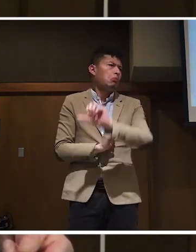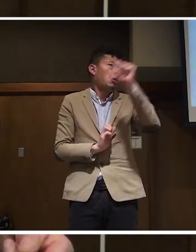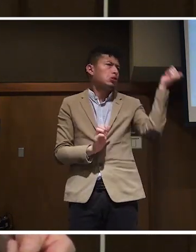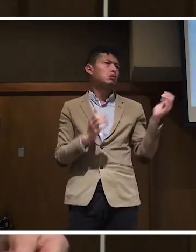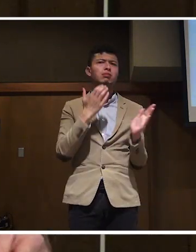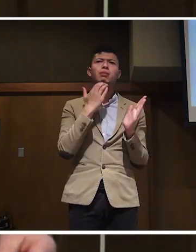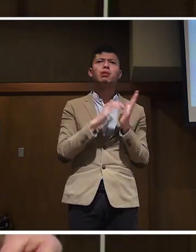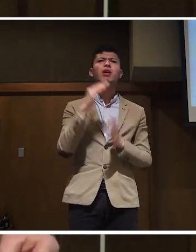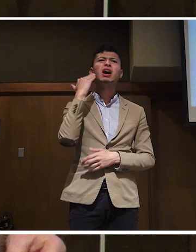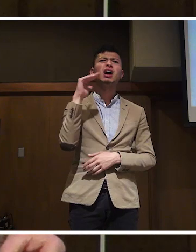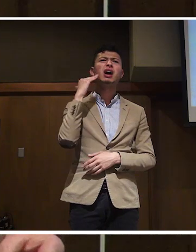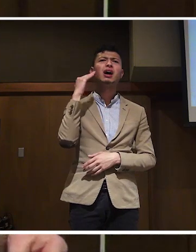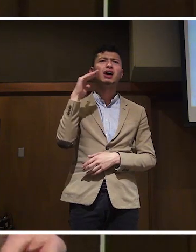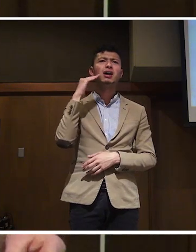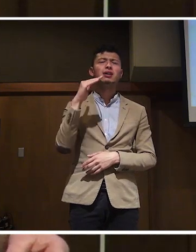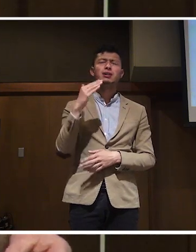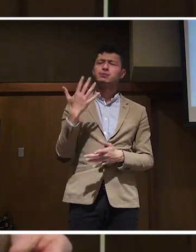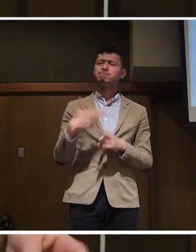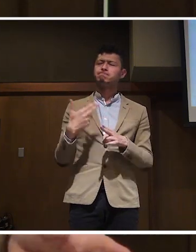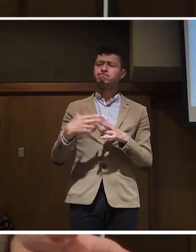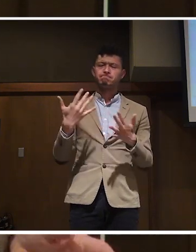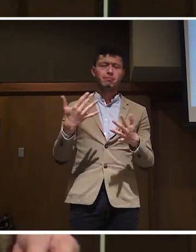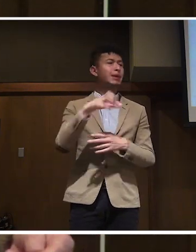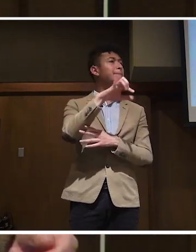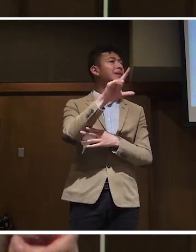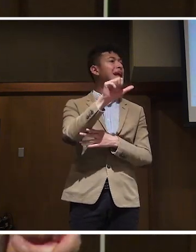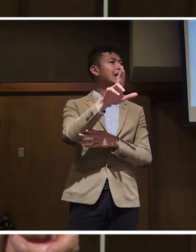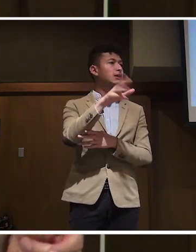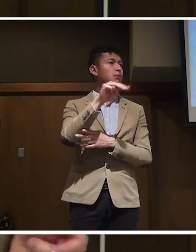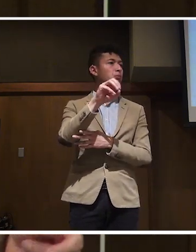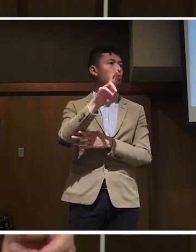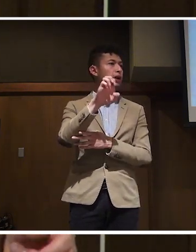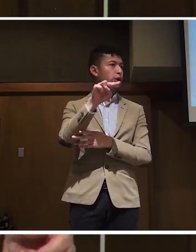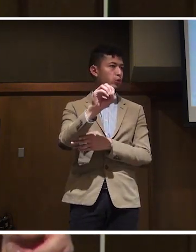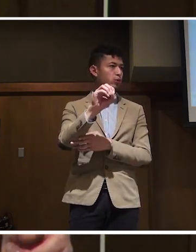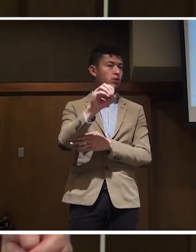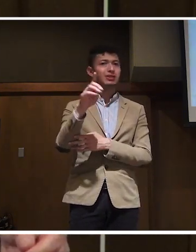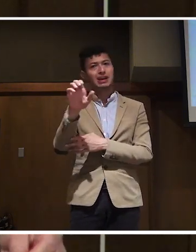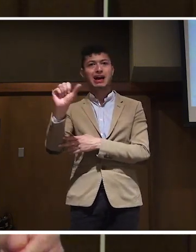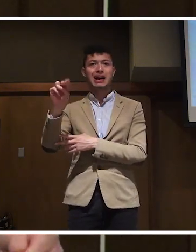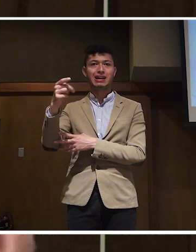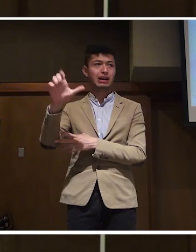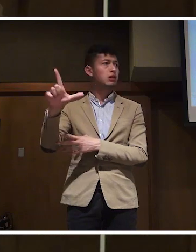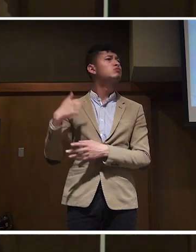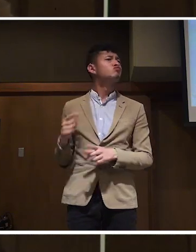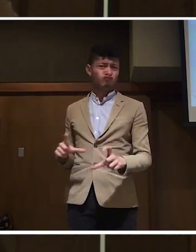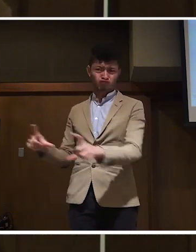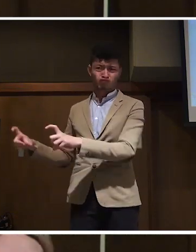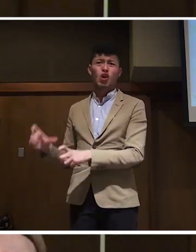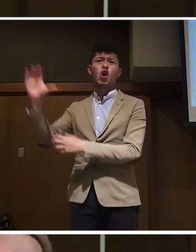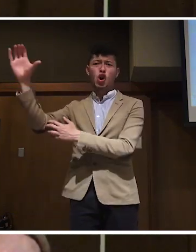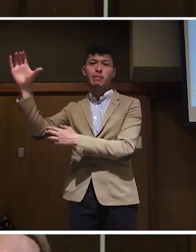colección de doña Pilar Moreno de Ángel, tienen una gran colección de fotografía colombiana, pero también tienen